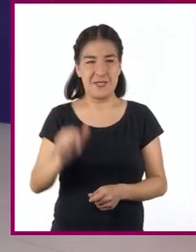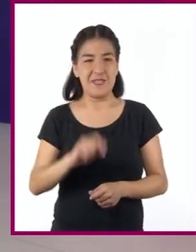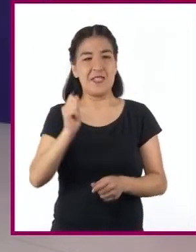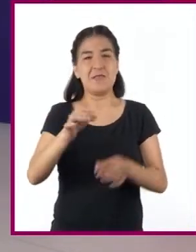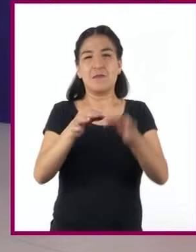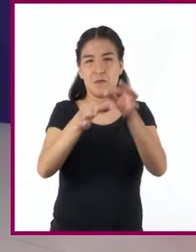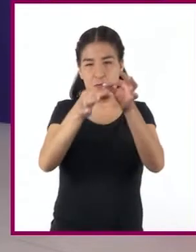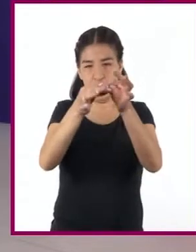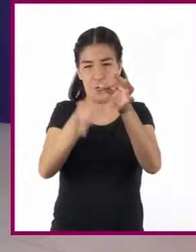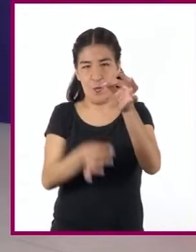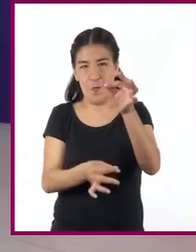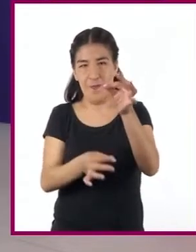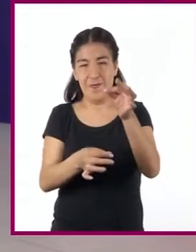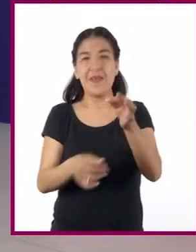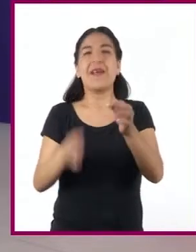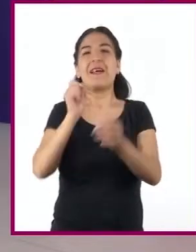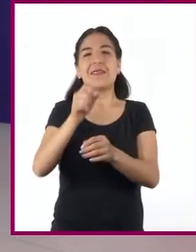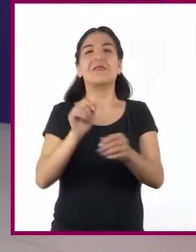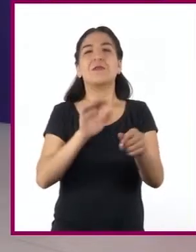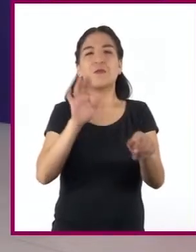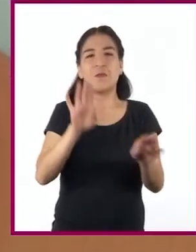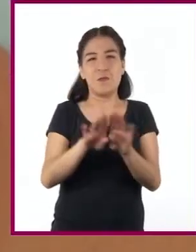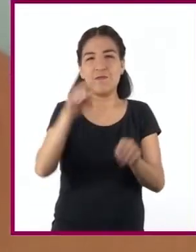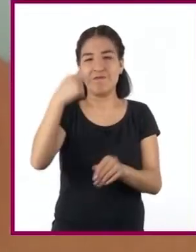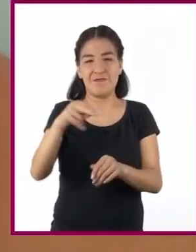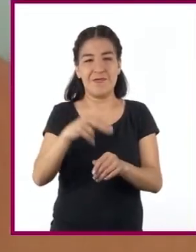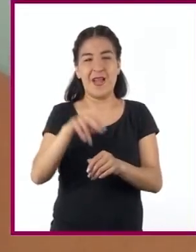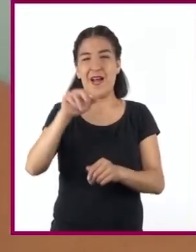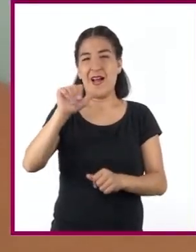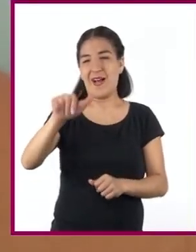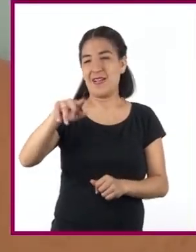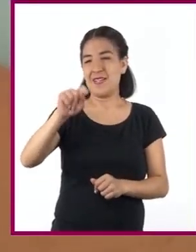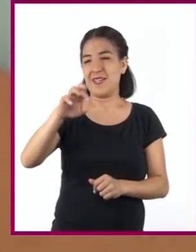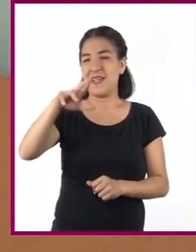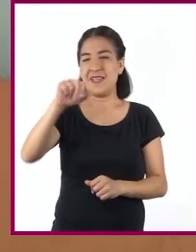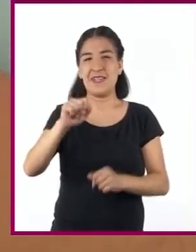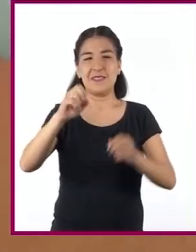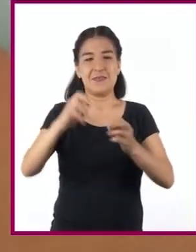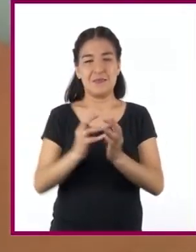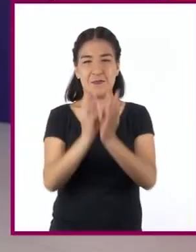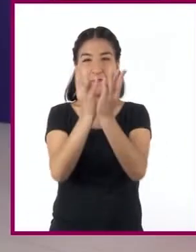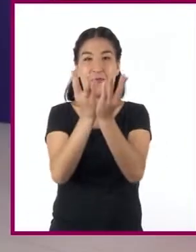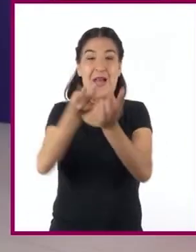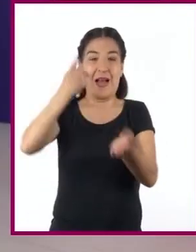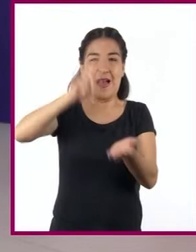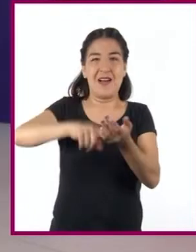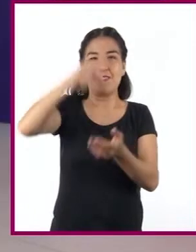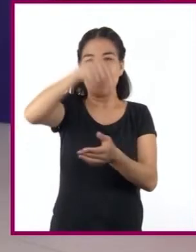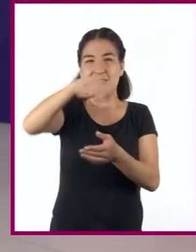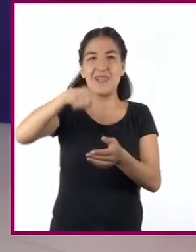alargado y posee unas estructuras llamadas anteras donde se produce el polen.